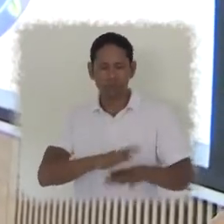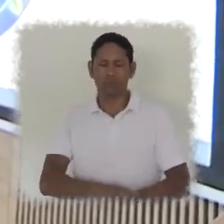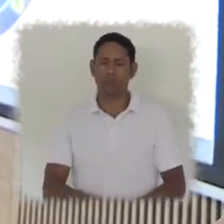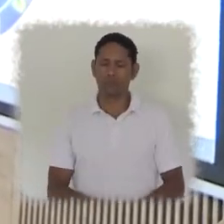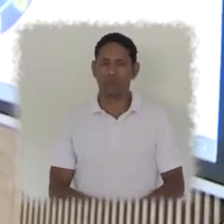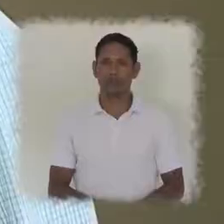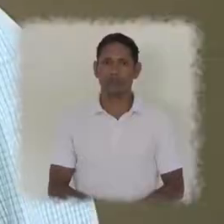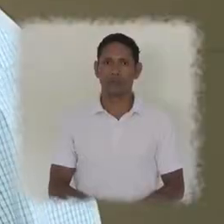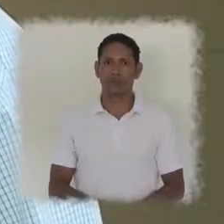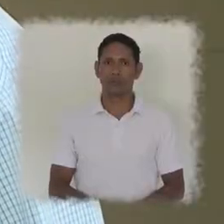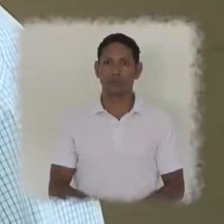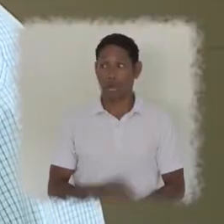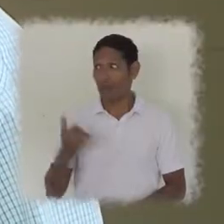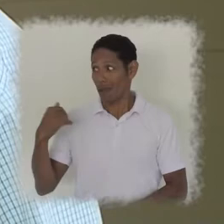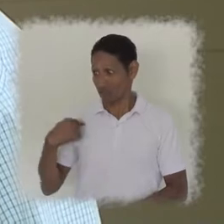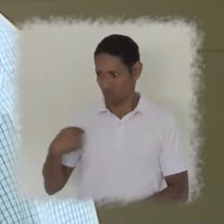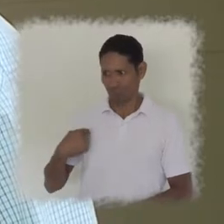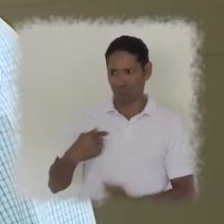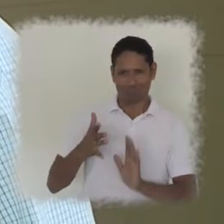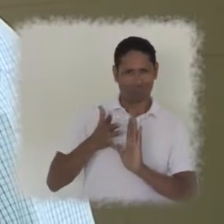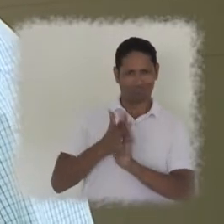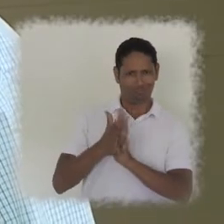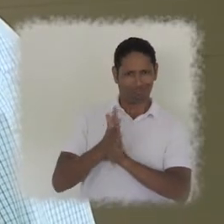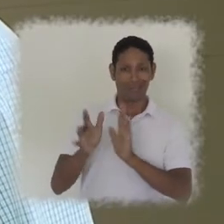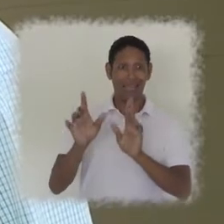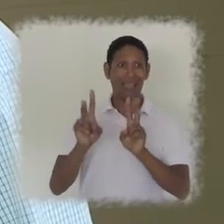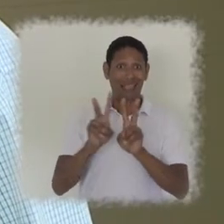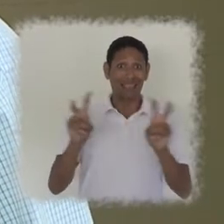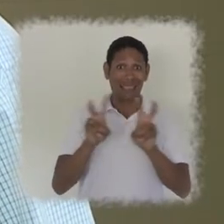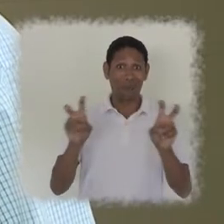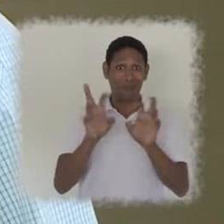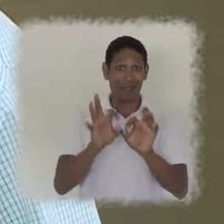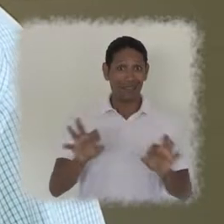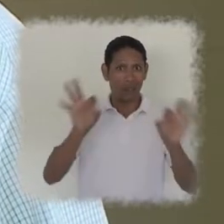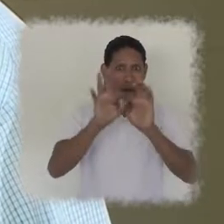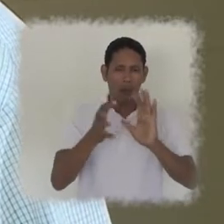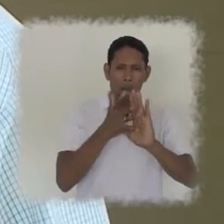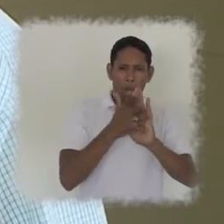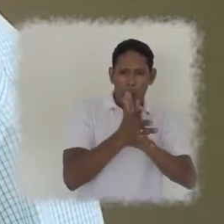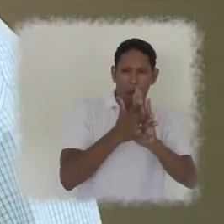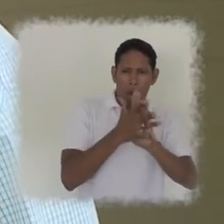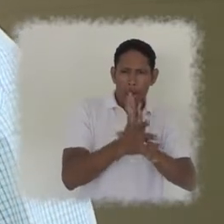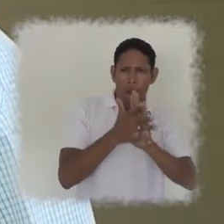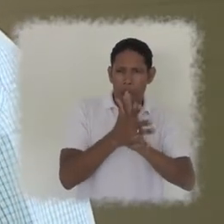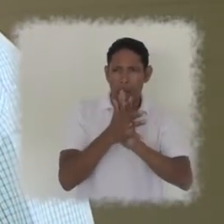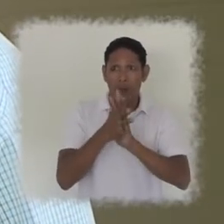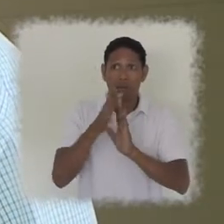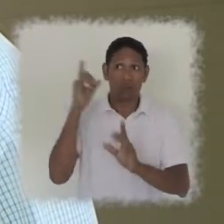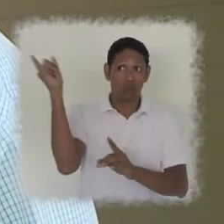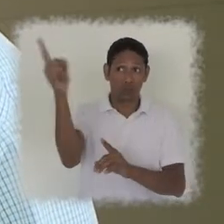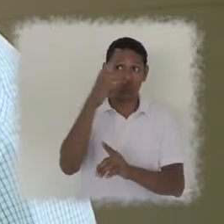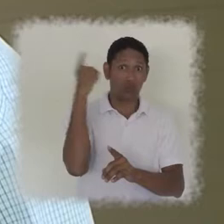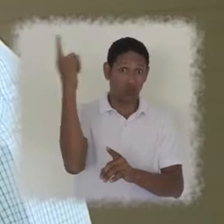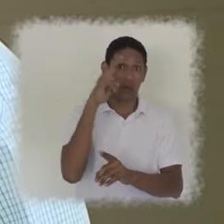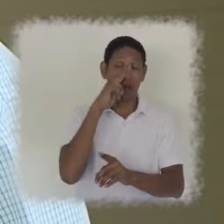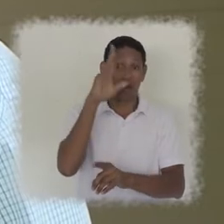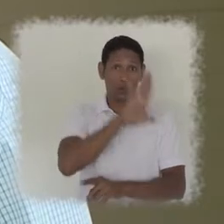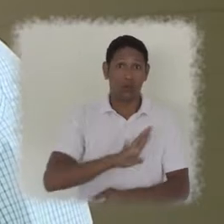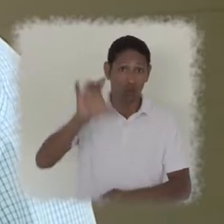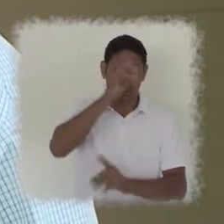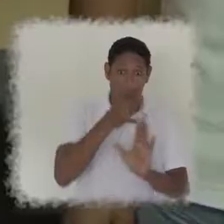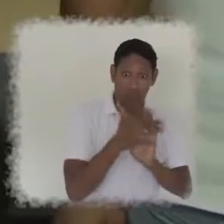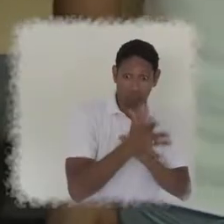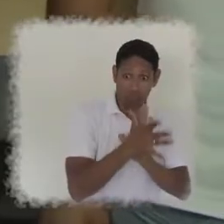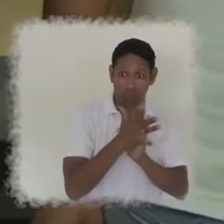es porque algo que nos gusta. Les traje, digamos, un tema bastante importante, digamos, en el ámbito nacional,